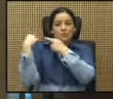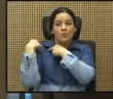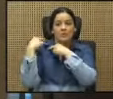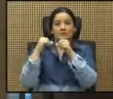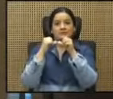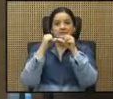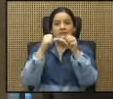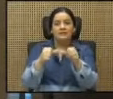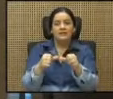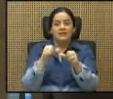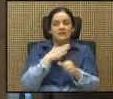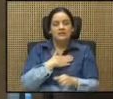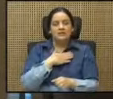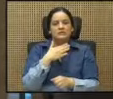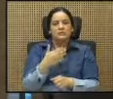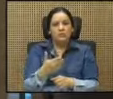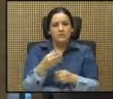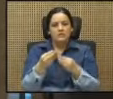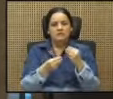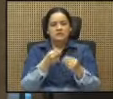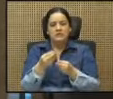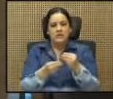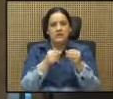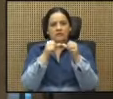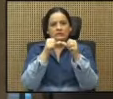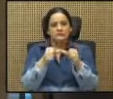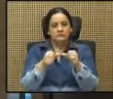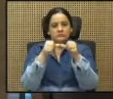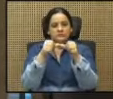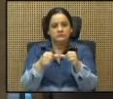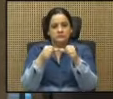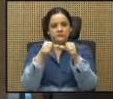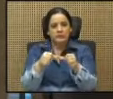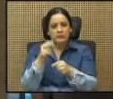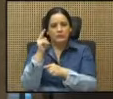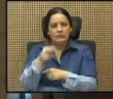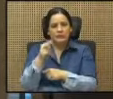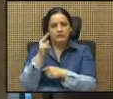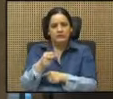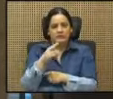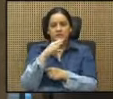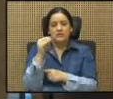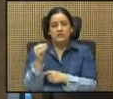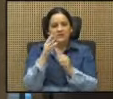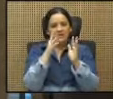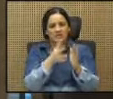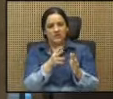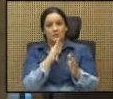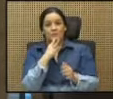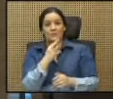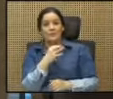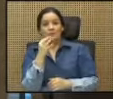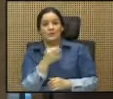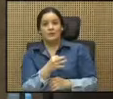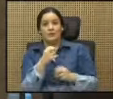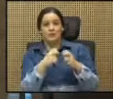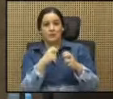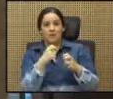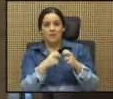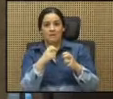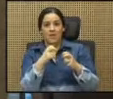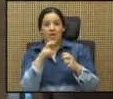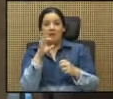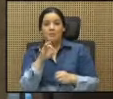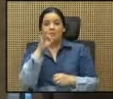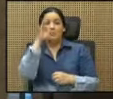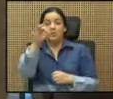siguen dispuestos a patear y patear la bola, dejando el verdadero problema a los próximos